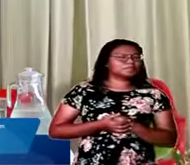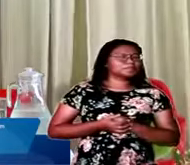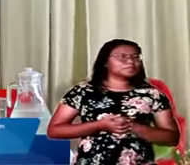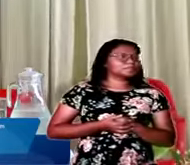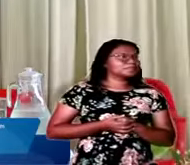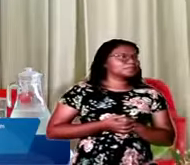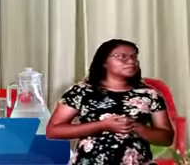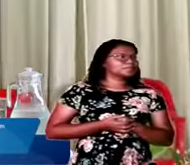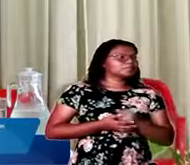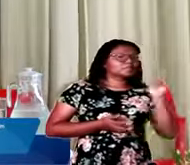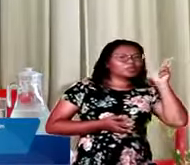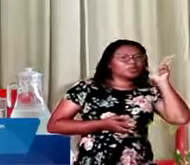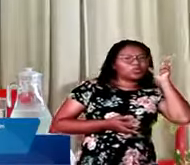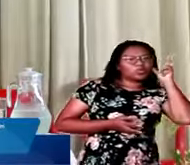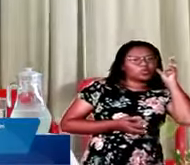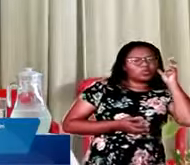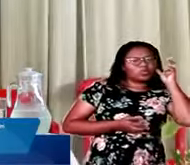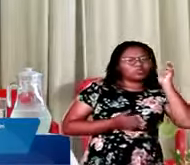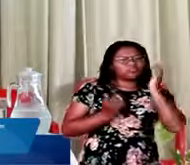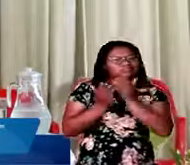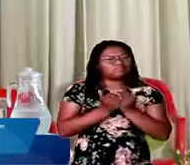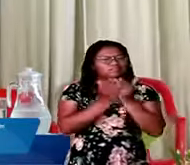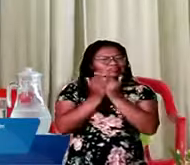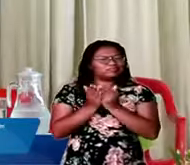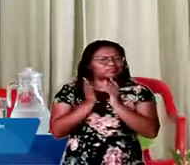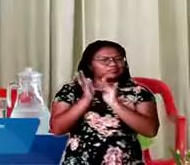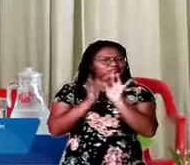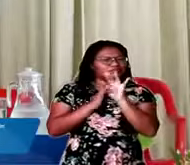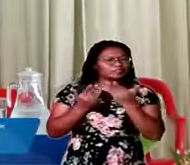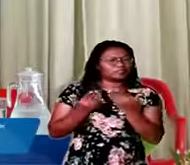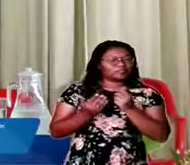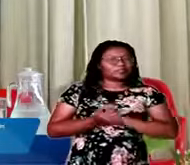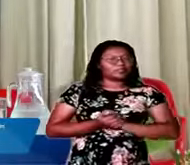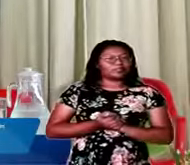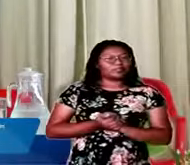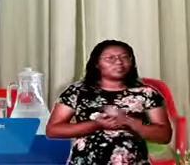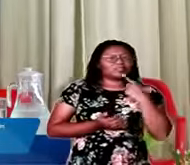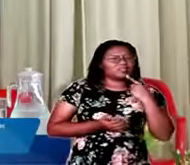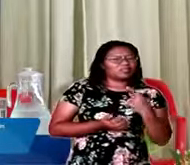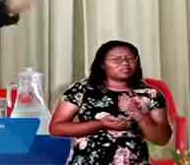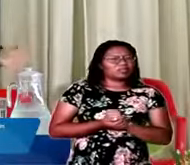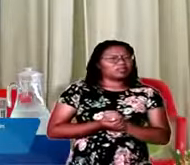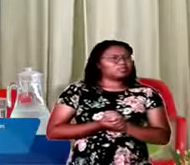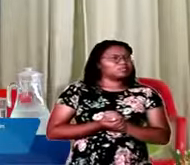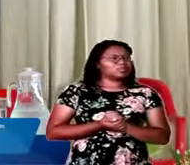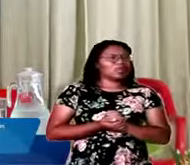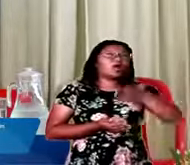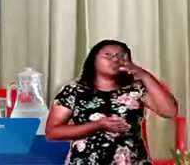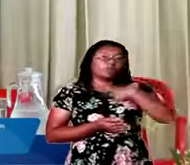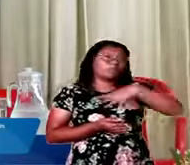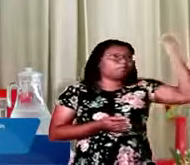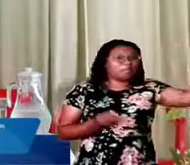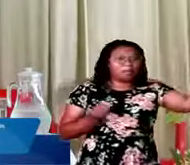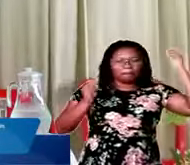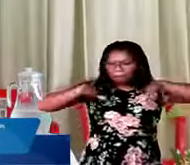Usted va a escuchar a los teólogos, usted puede investigar. Y los teólogos, unos van a decir, la imagen de Dios desapareció.